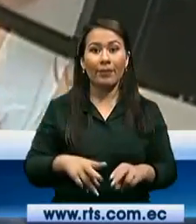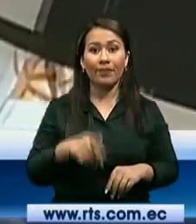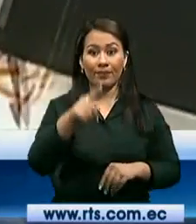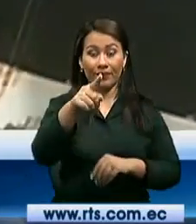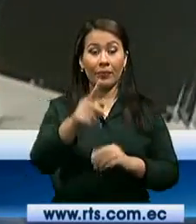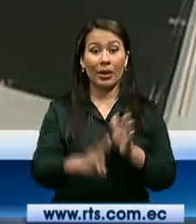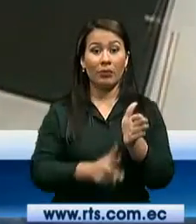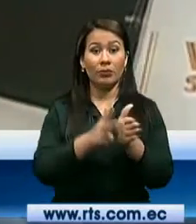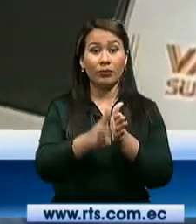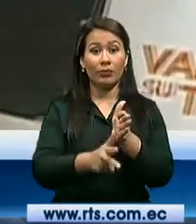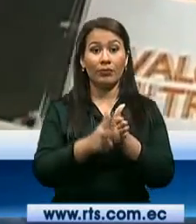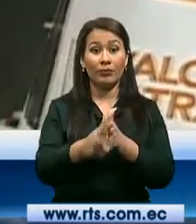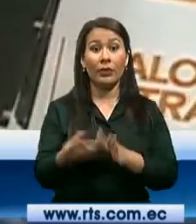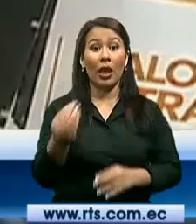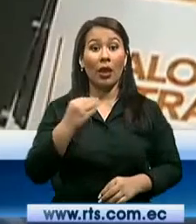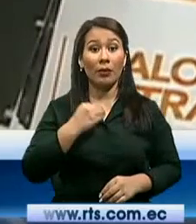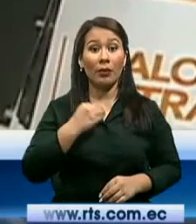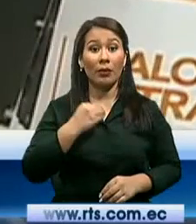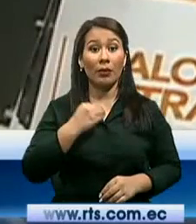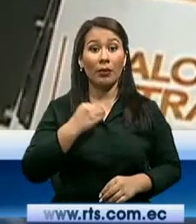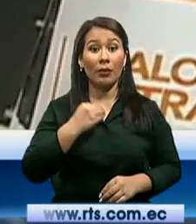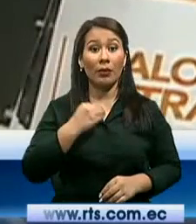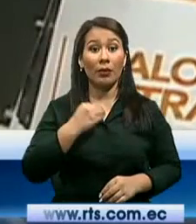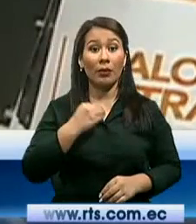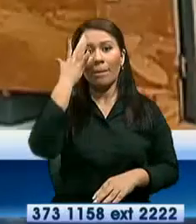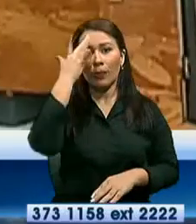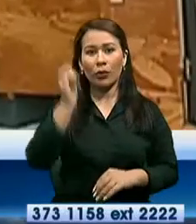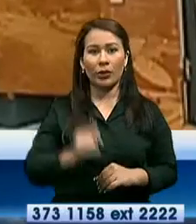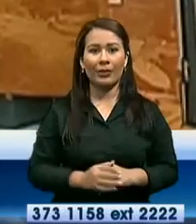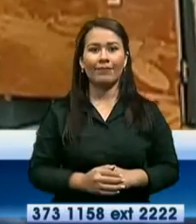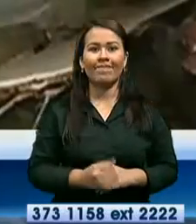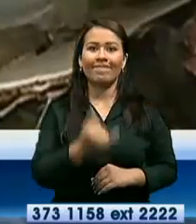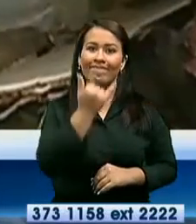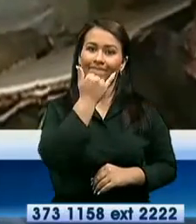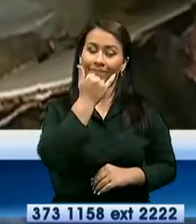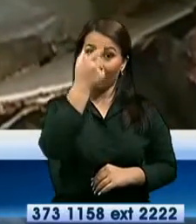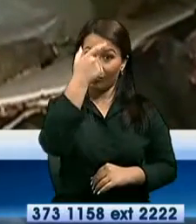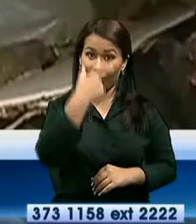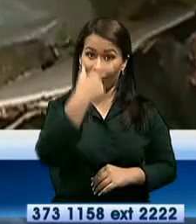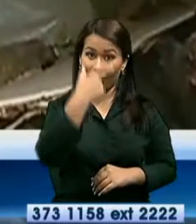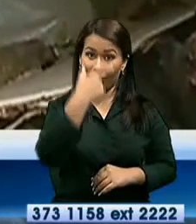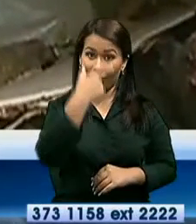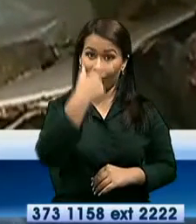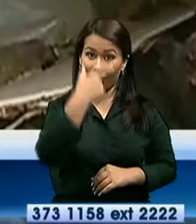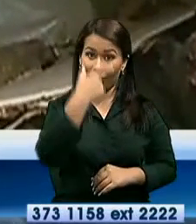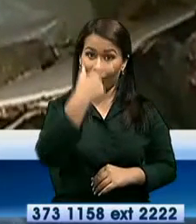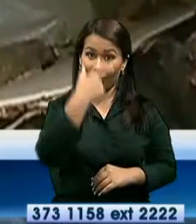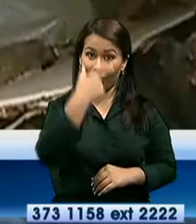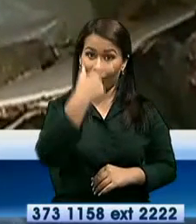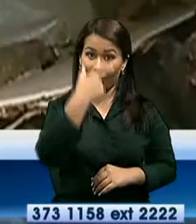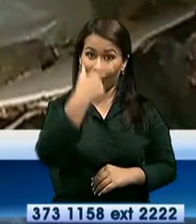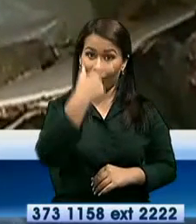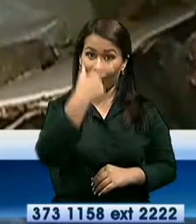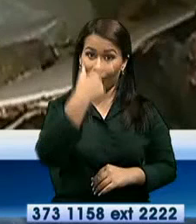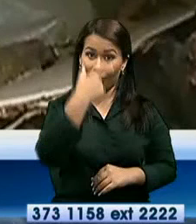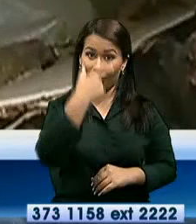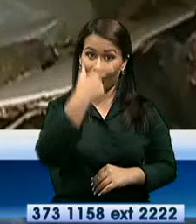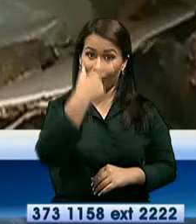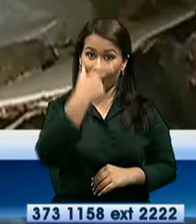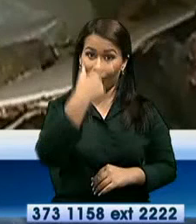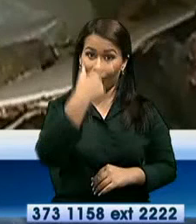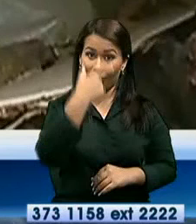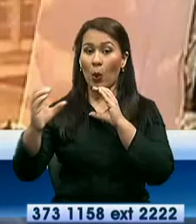señaló preliminarmente que el accidente sería producto de un error humano y que mucho tendría que ver la falta de